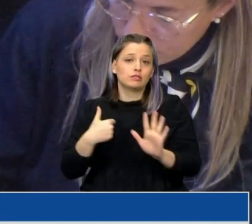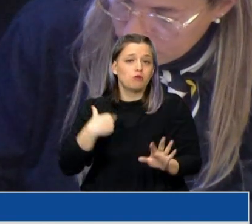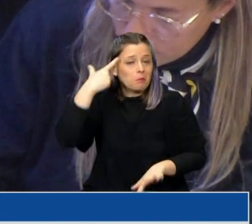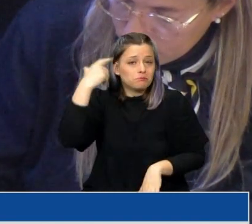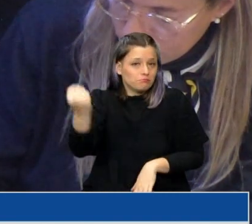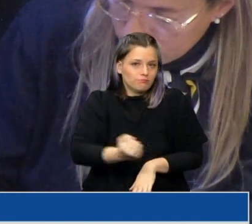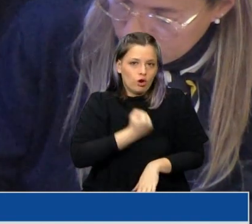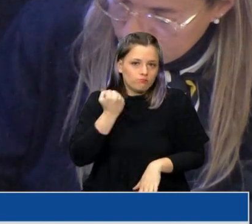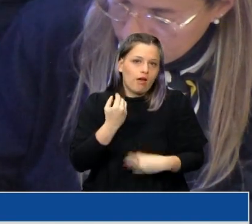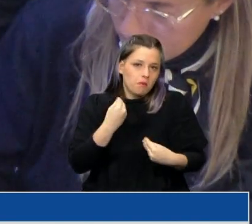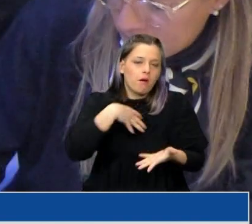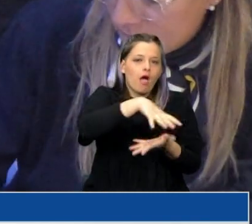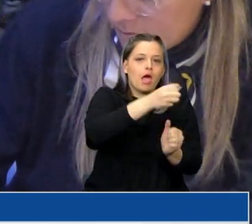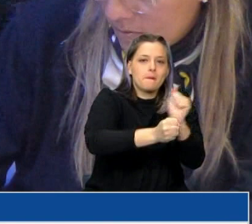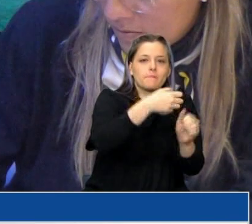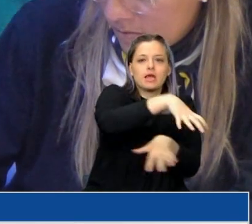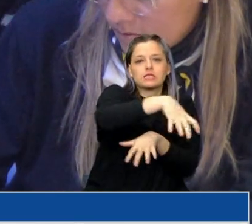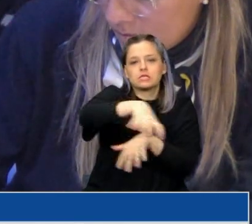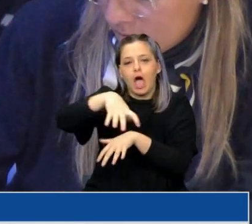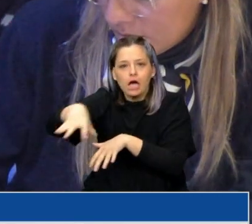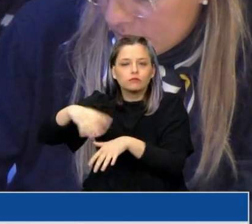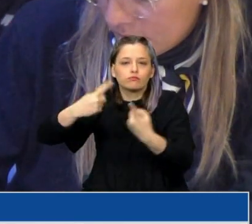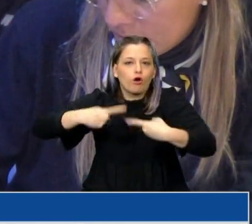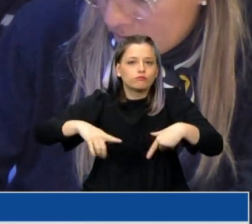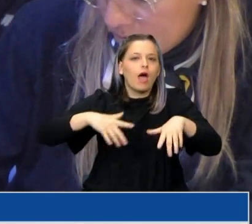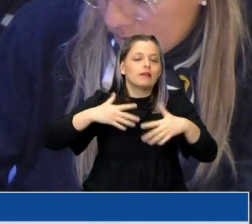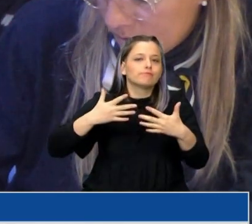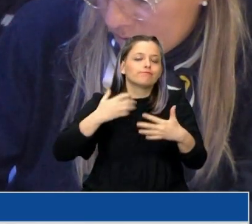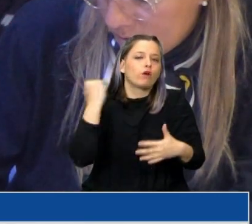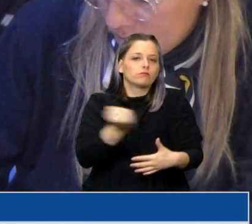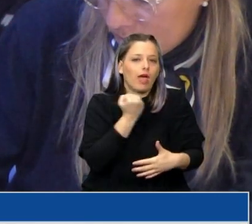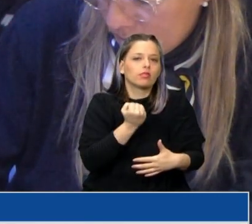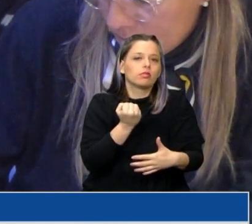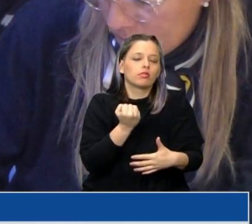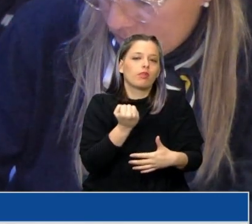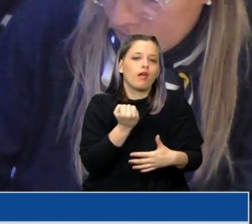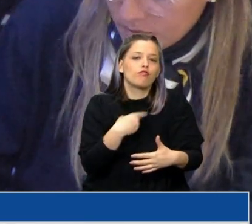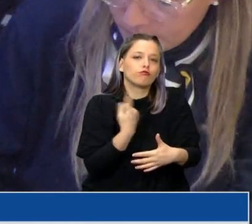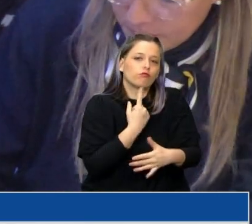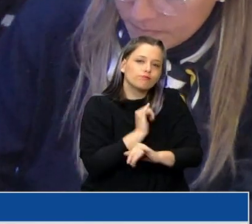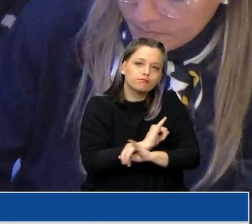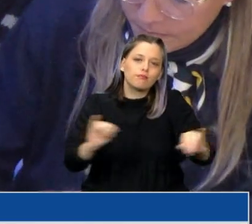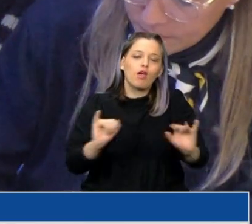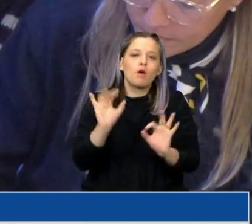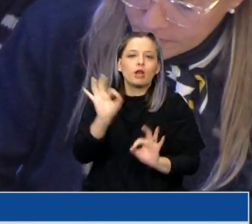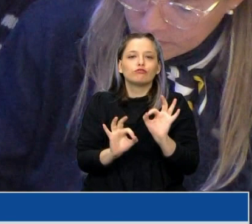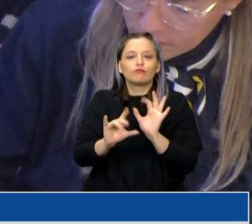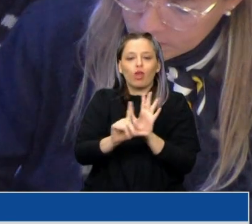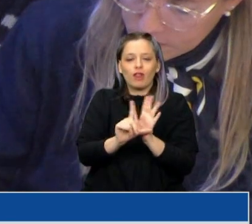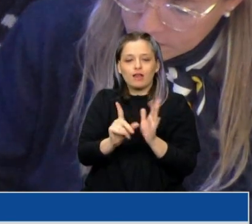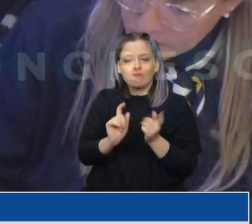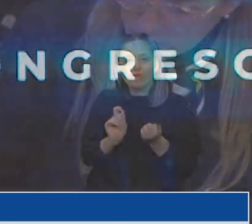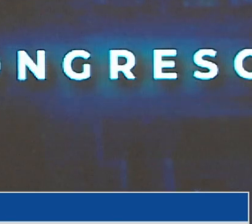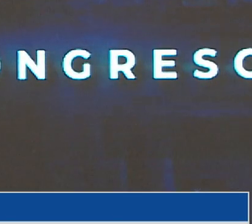las empresas, a todas las acciones que se desarrollen, es decir, que hemos adecuado la ley a lo que establece la convención.